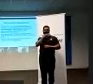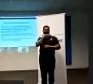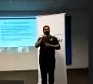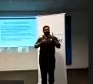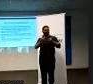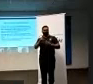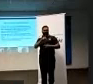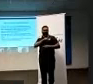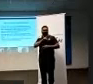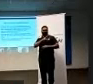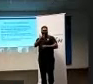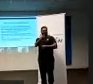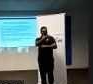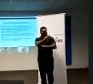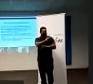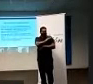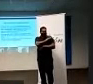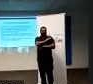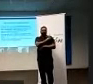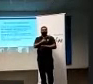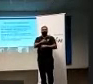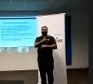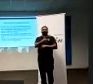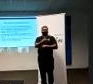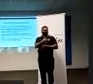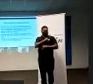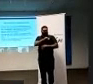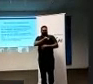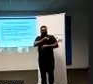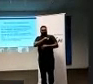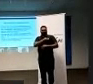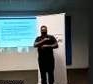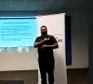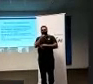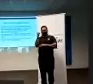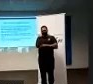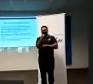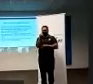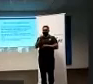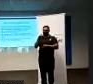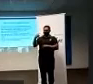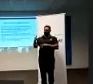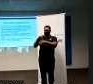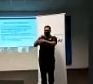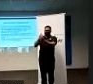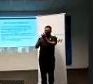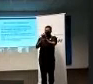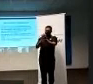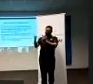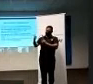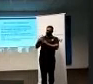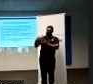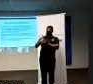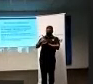reacción anafiláctica después, inmediatamente de la administración de la vacuna. Una segunda dosis no debe ser administrada en aquellas personas que